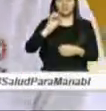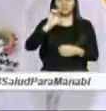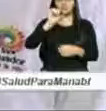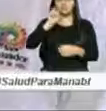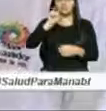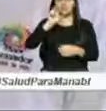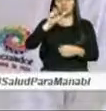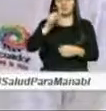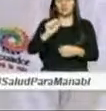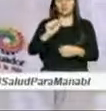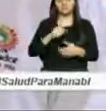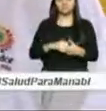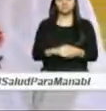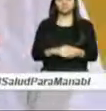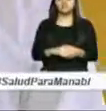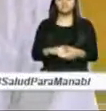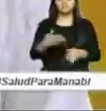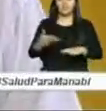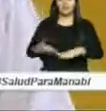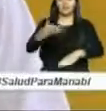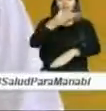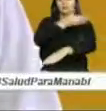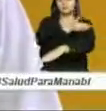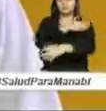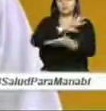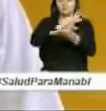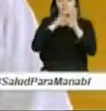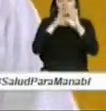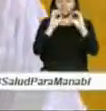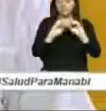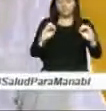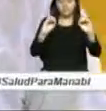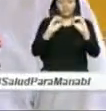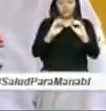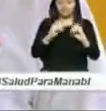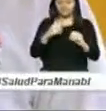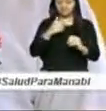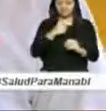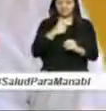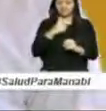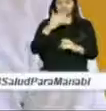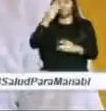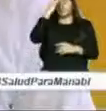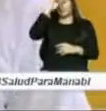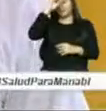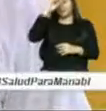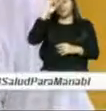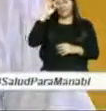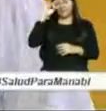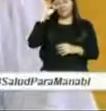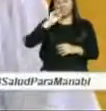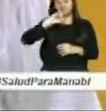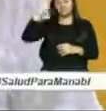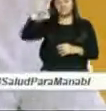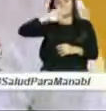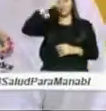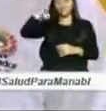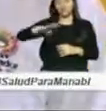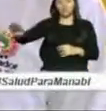Grande. Antes de la revolución, prohibido olvidar, los heridos eran trasladados en baldes de